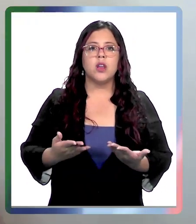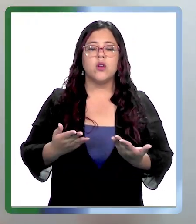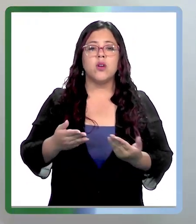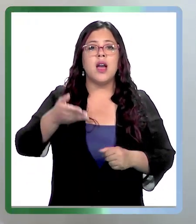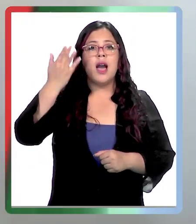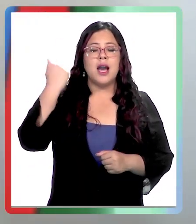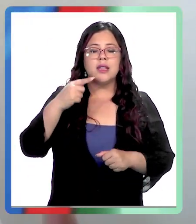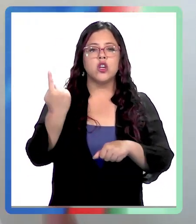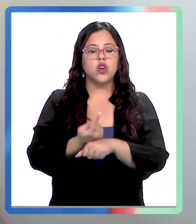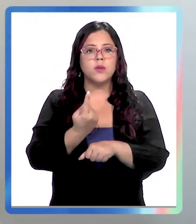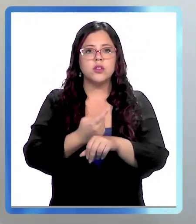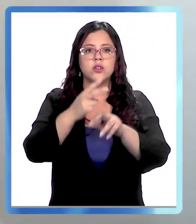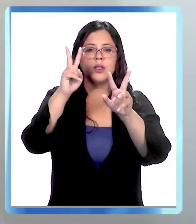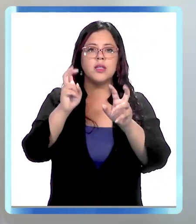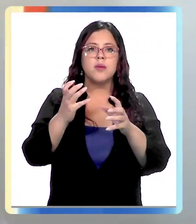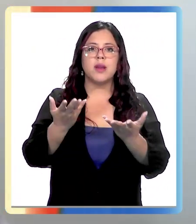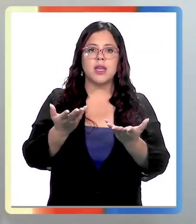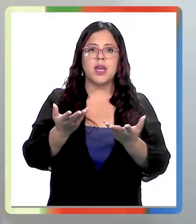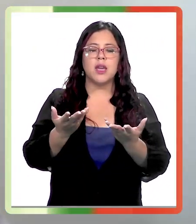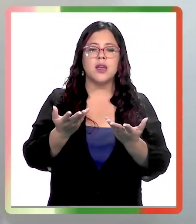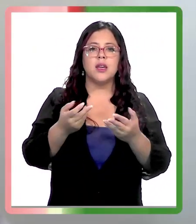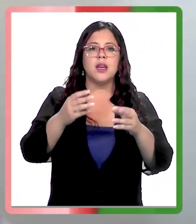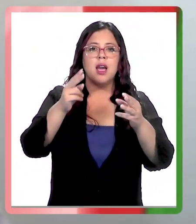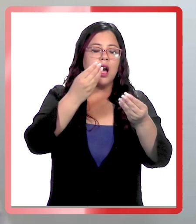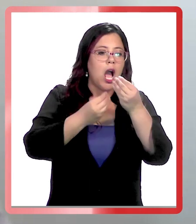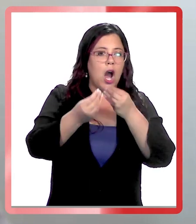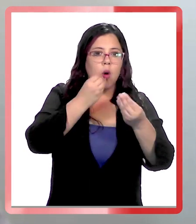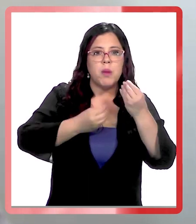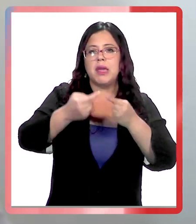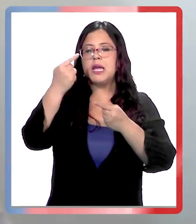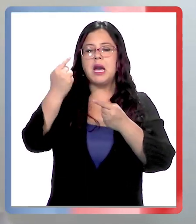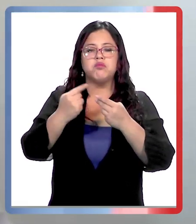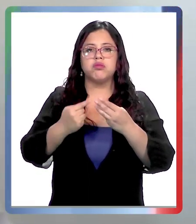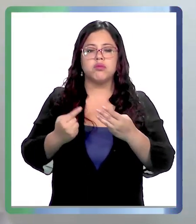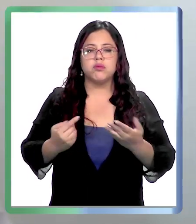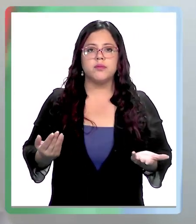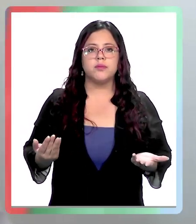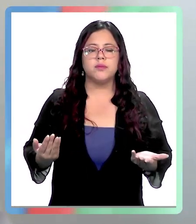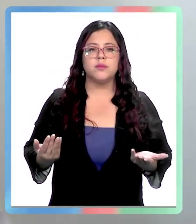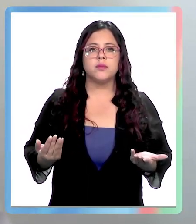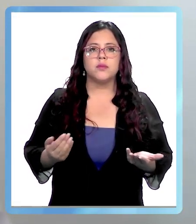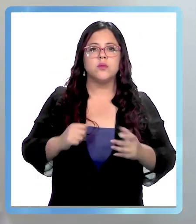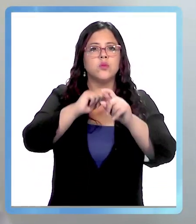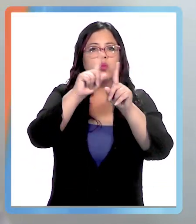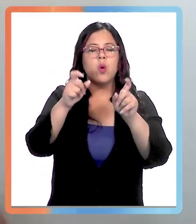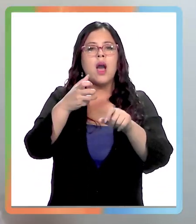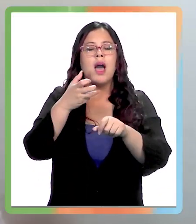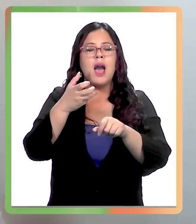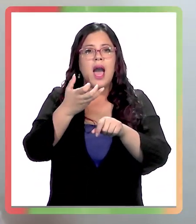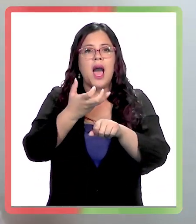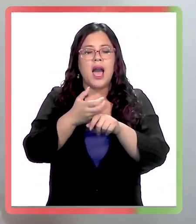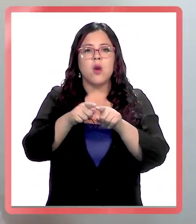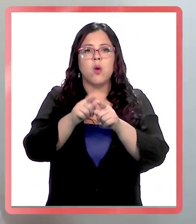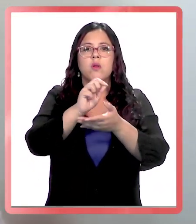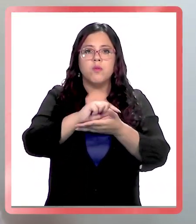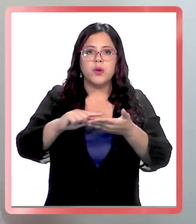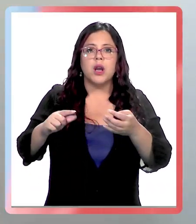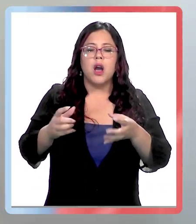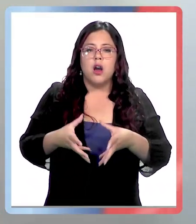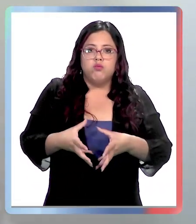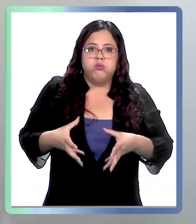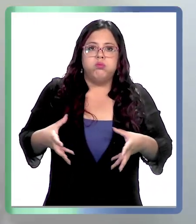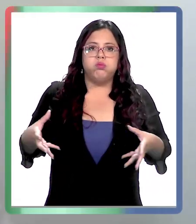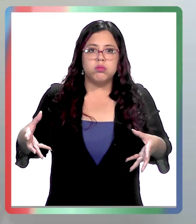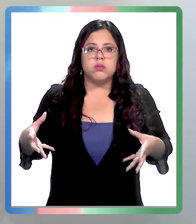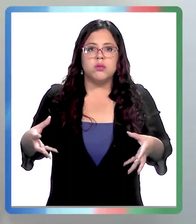de cáncer porque estamos viendo un sangrado que no es evidente y ese paciente debiera ir a un estudio mayor para confirmar